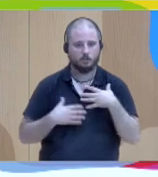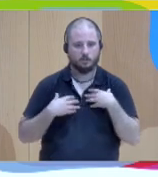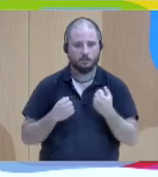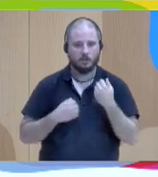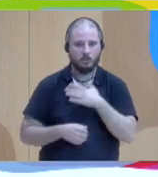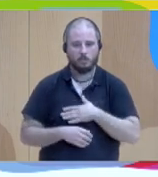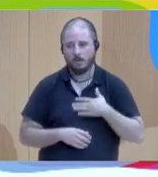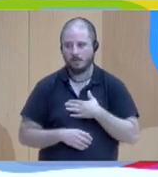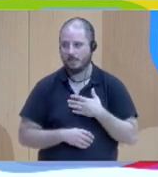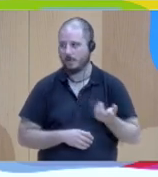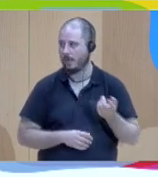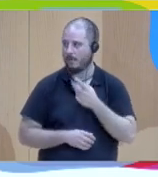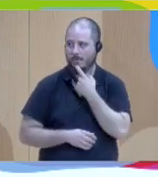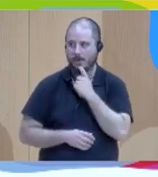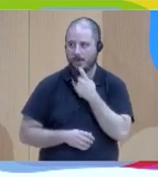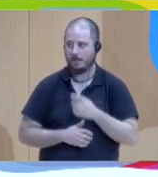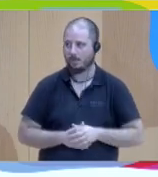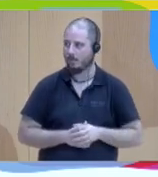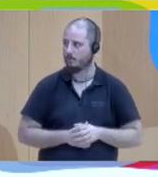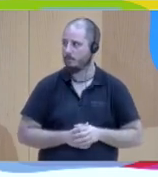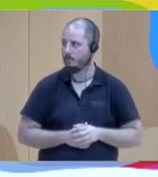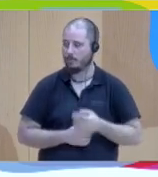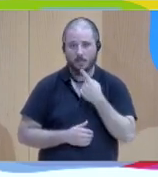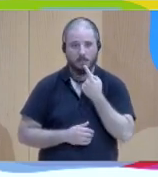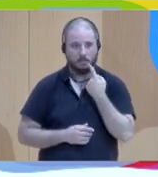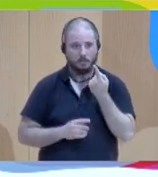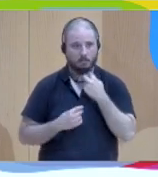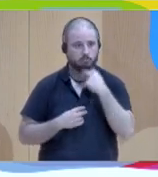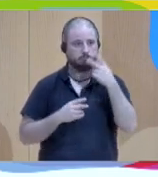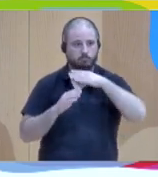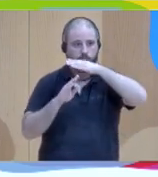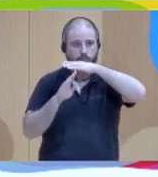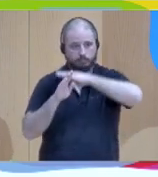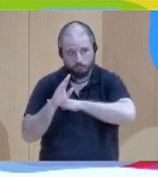Finlandia. ¡Ey! Que nos han dicho que habíamos bajado de decibelios. Al principio, ¿os acordáis?